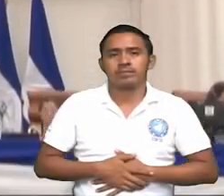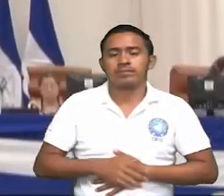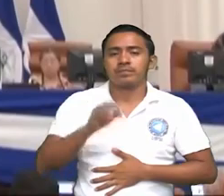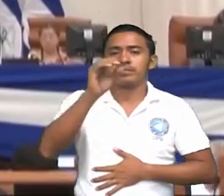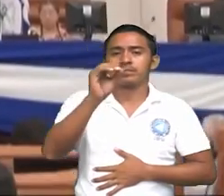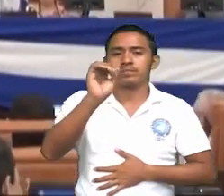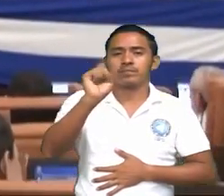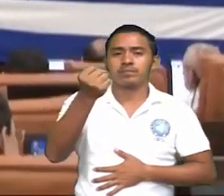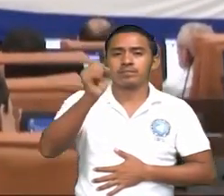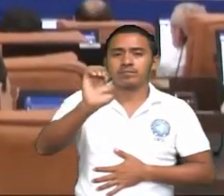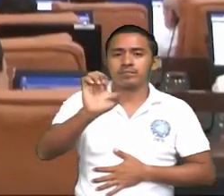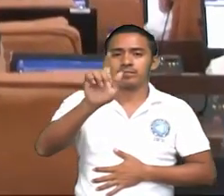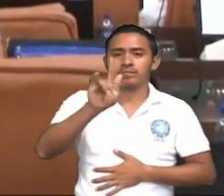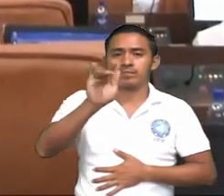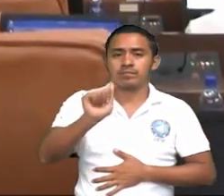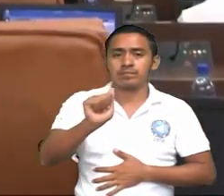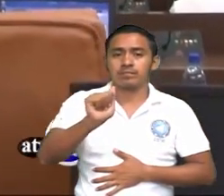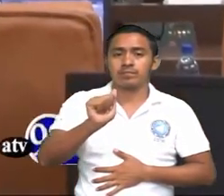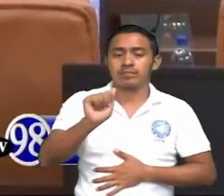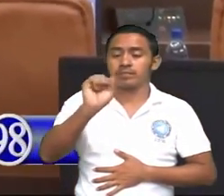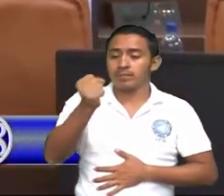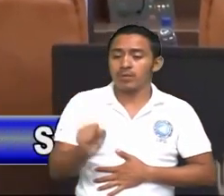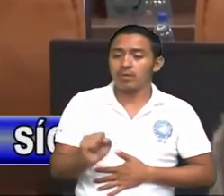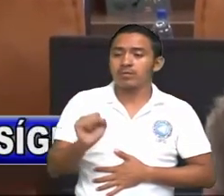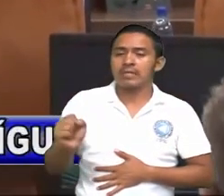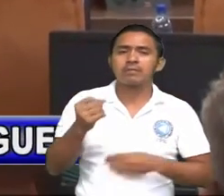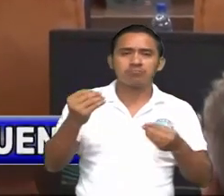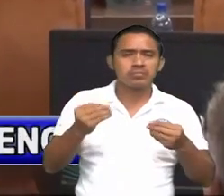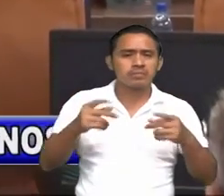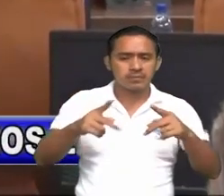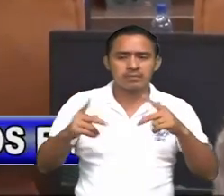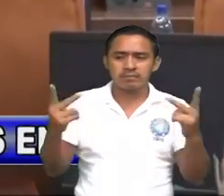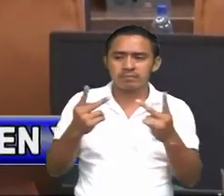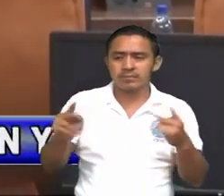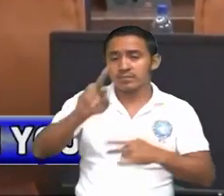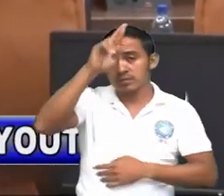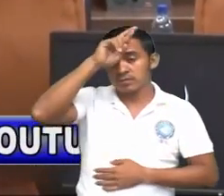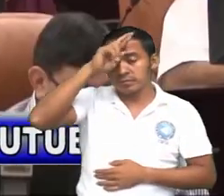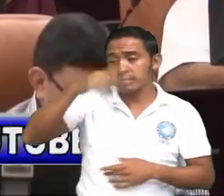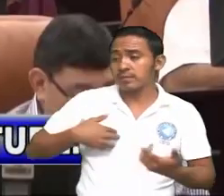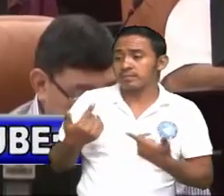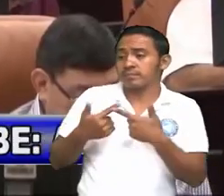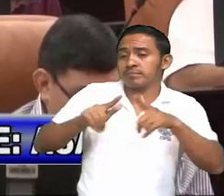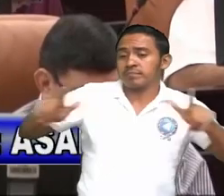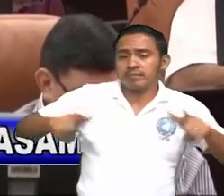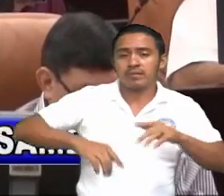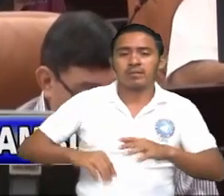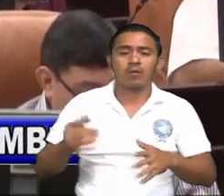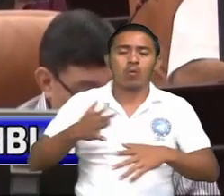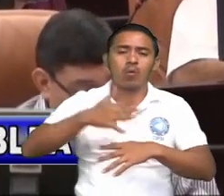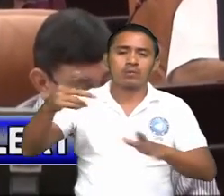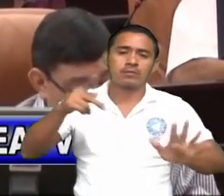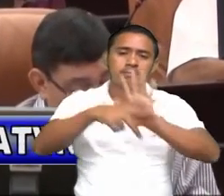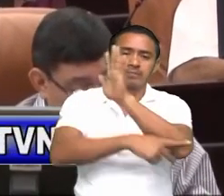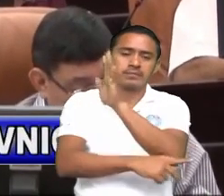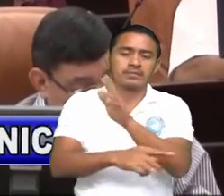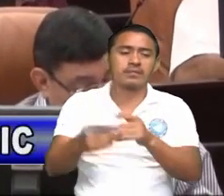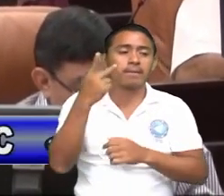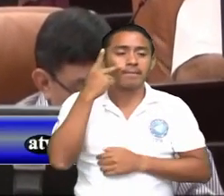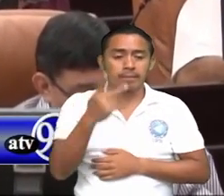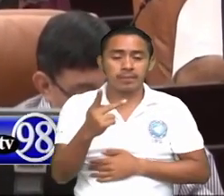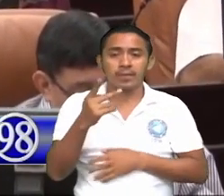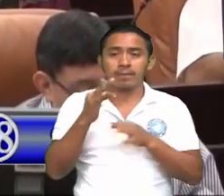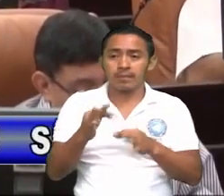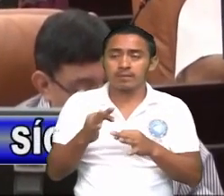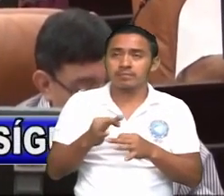Osetia del Sur, una república próspera con mayoría de población rusa, busca luego de su independencia ampliar relaciones con los países que le reconozcan.